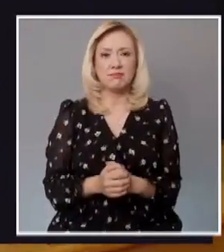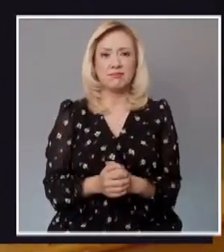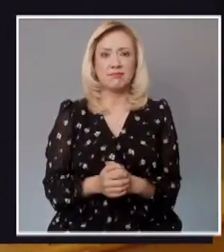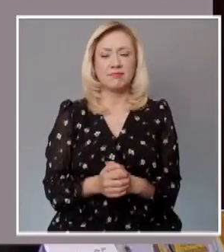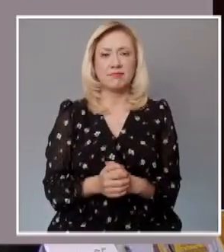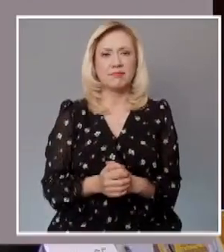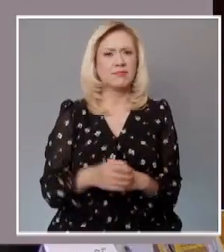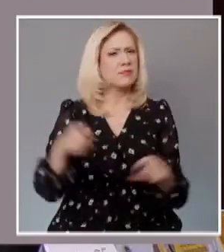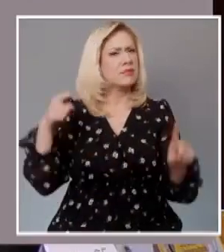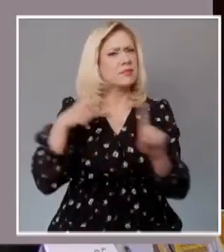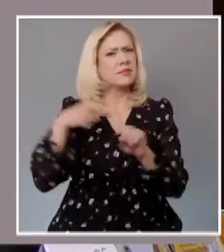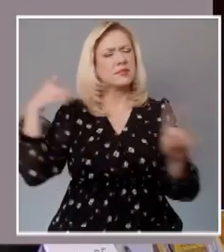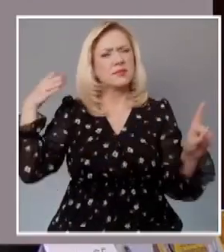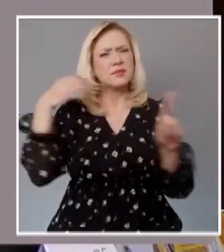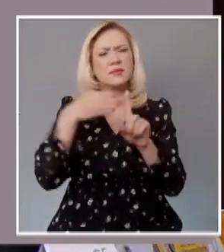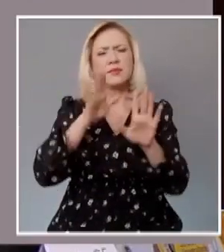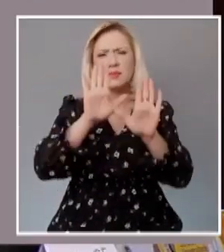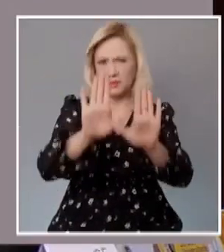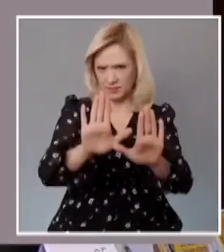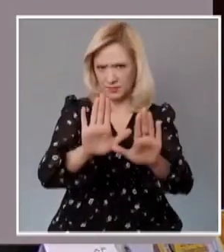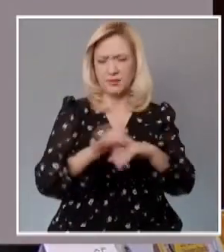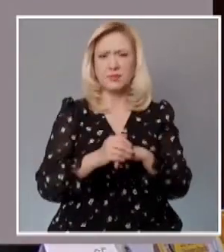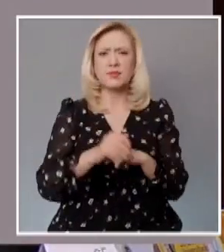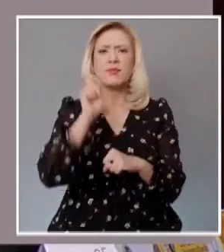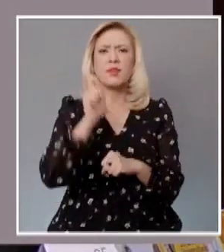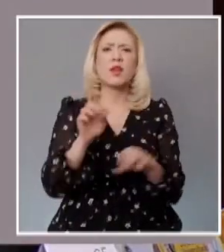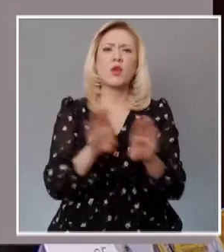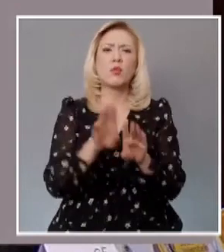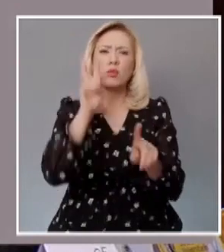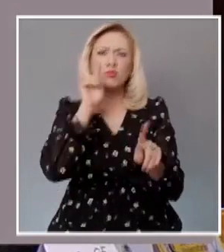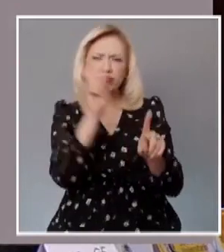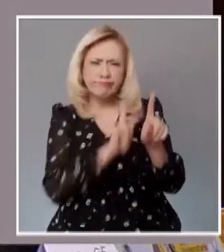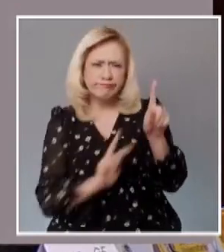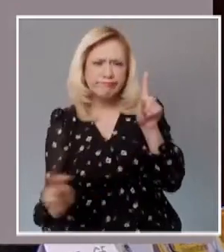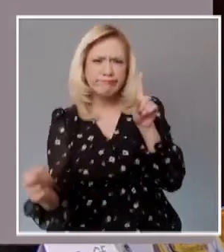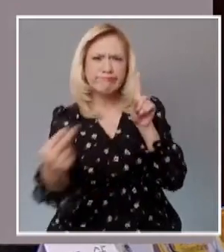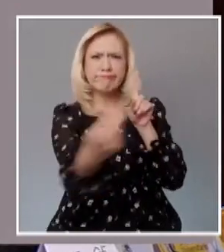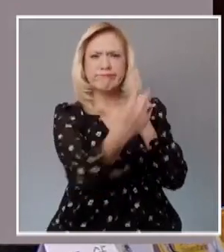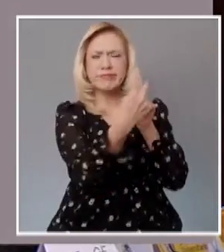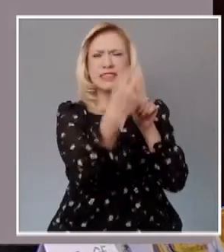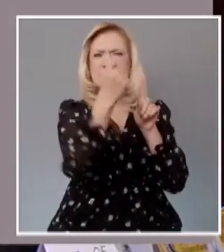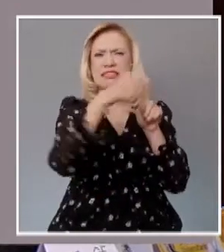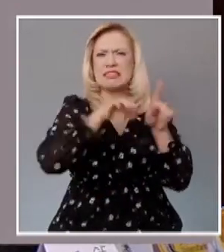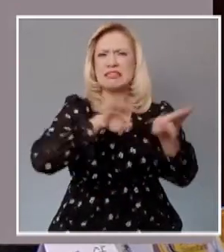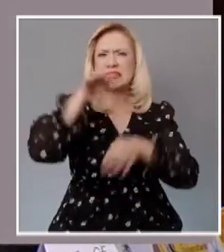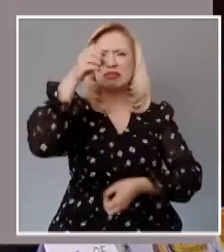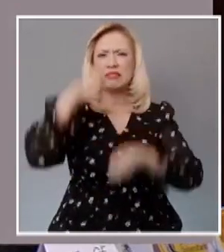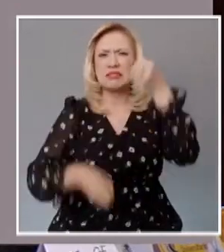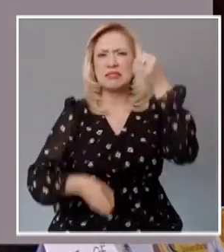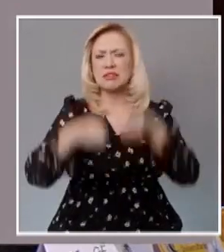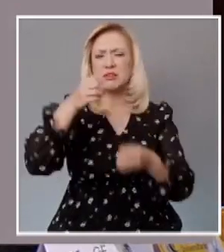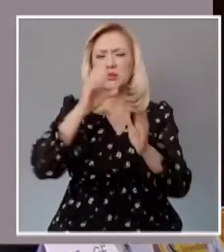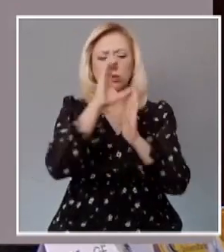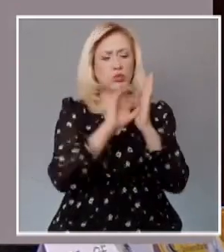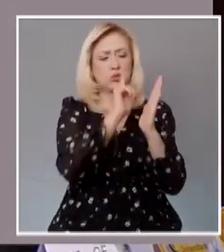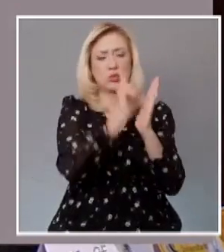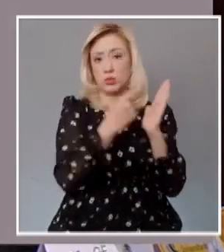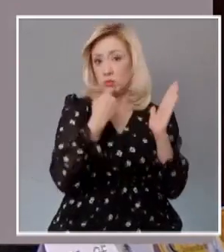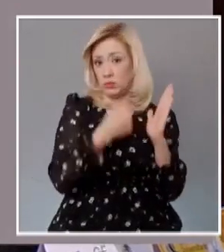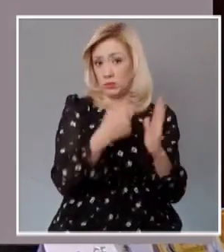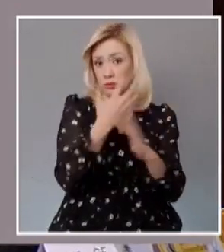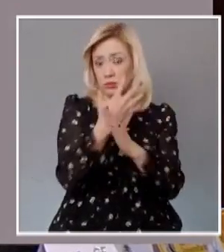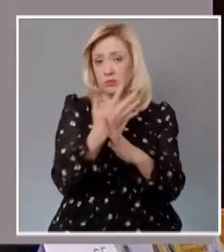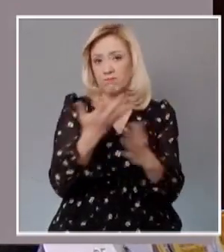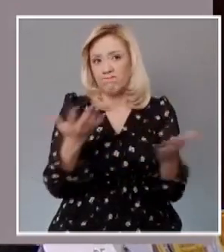Específicamente por lo que respecta a la percepción de este último respecto del proceso constitucional, pues